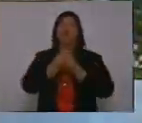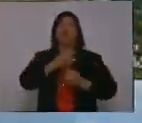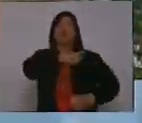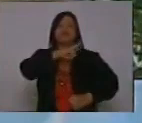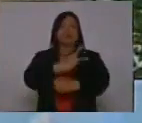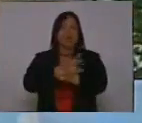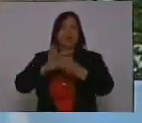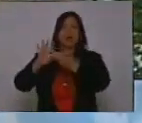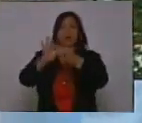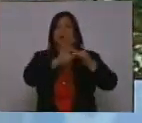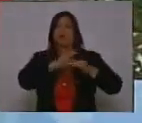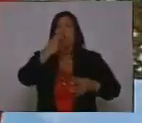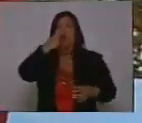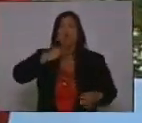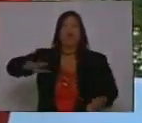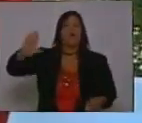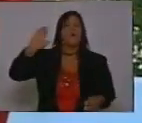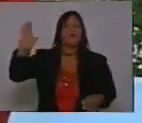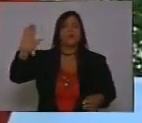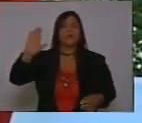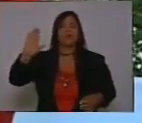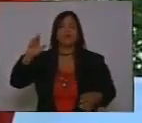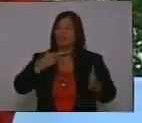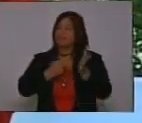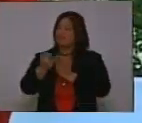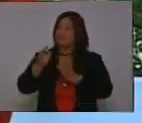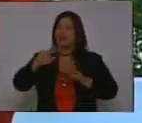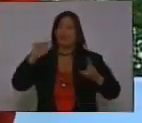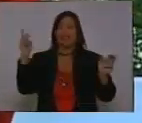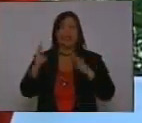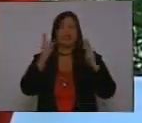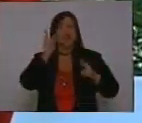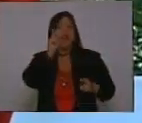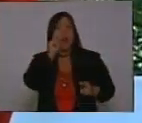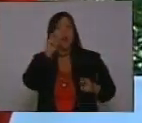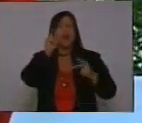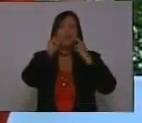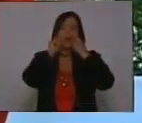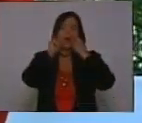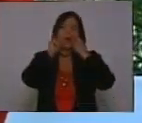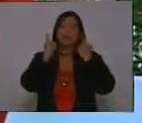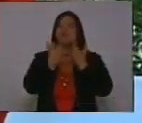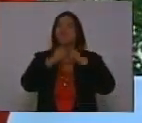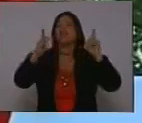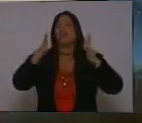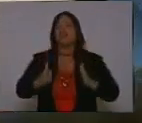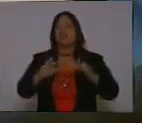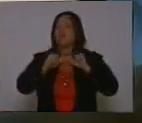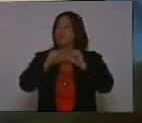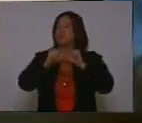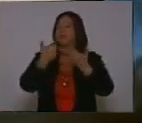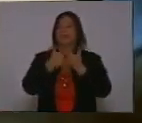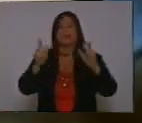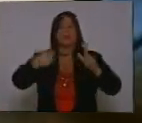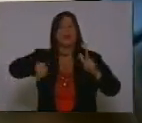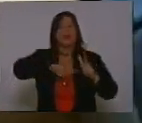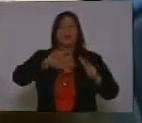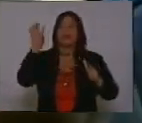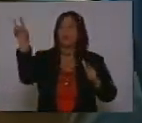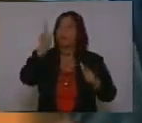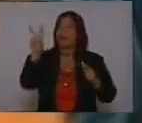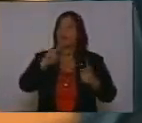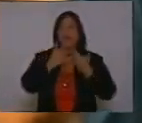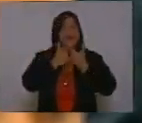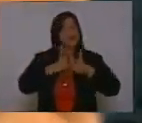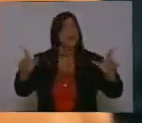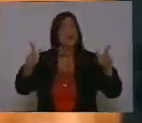restiada con el compromiso y con la lealtad a estos héroes, a estas heroínas que libertaron y siguen libertando nuestra patria